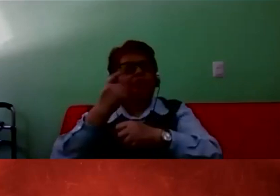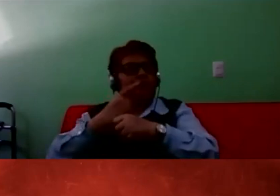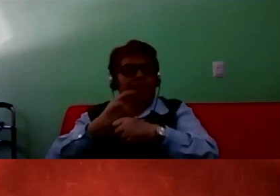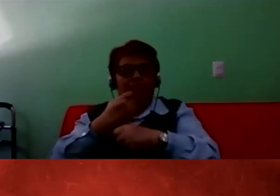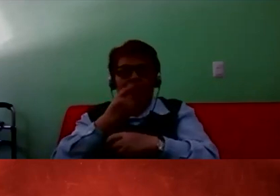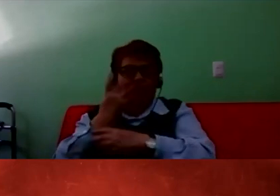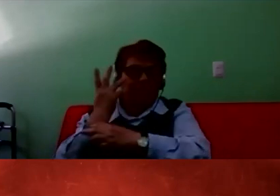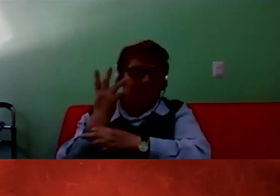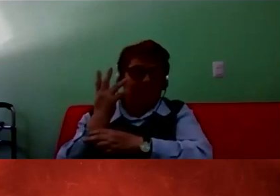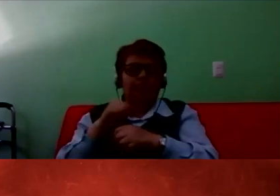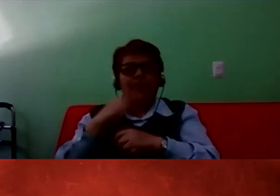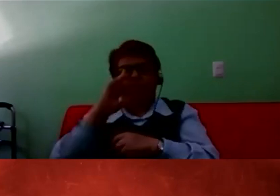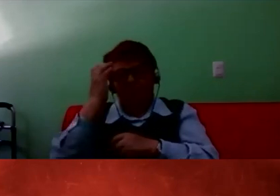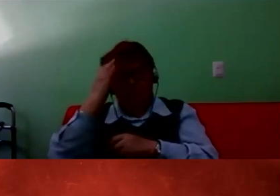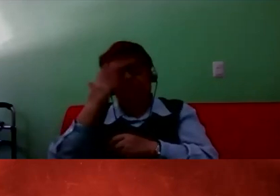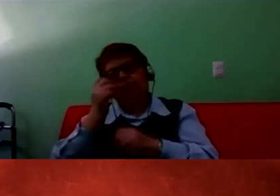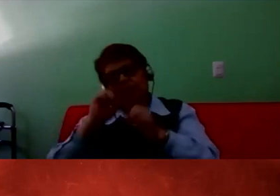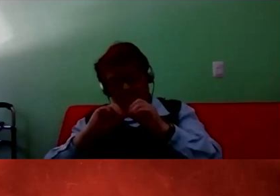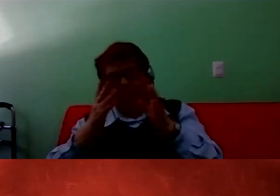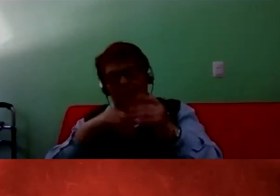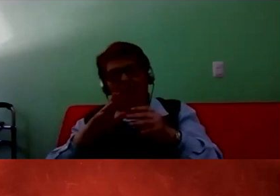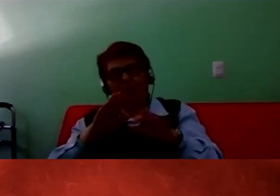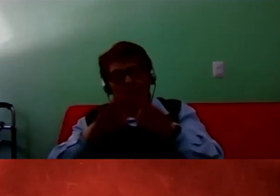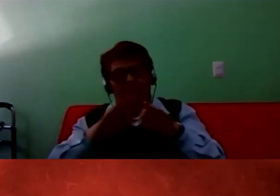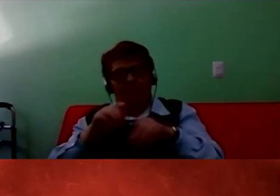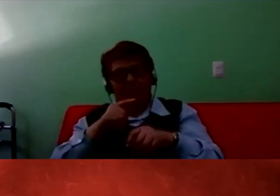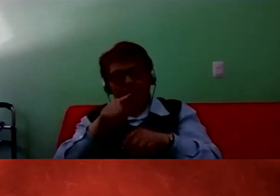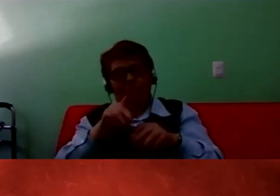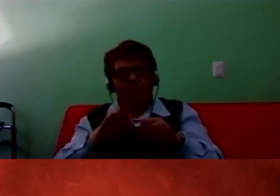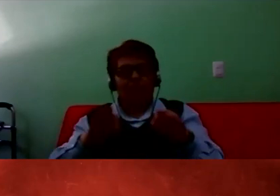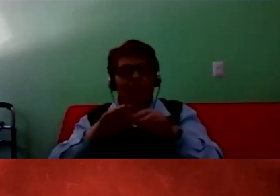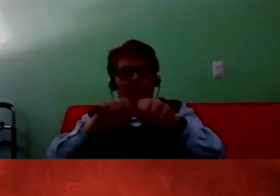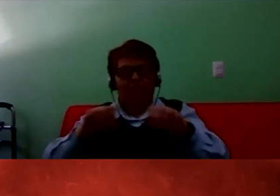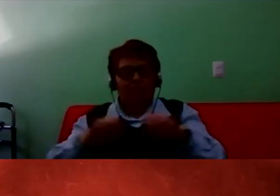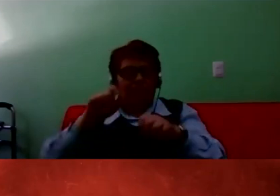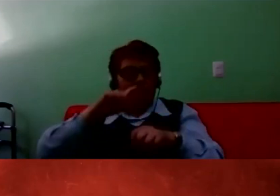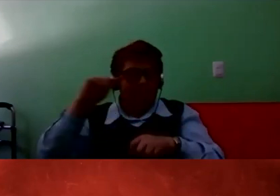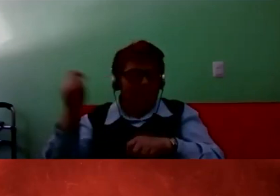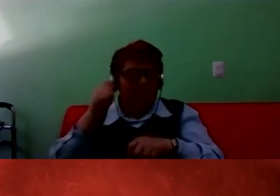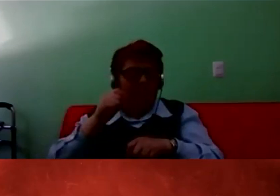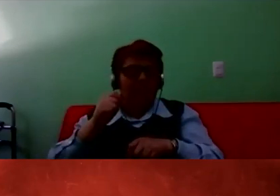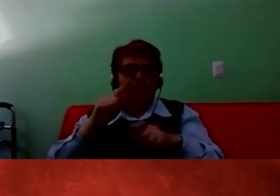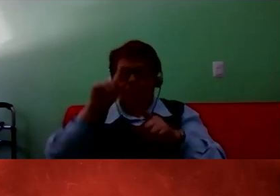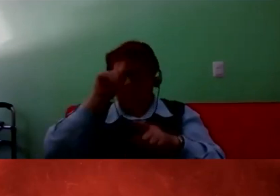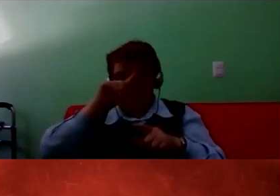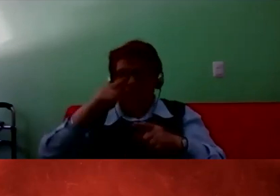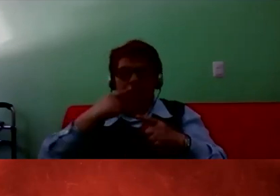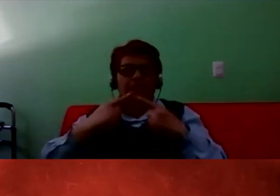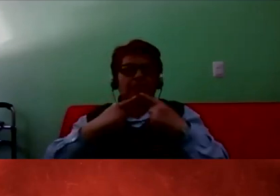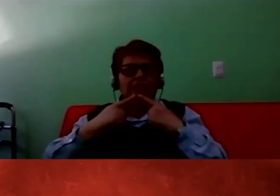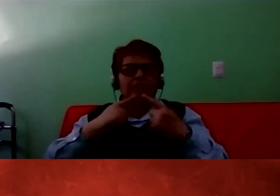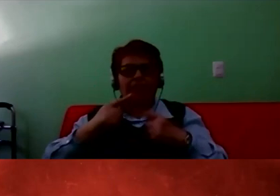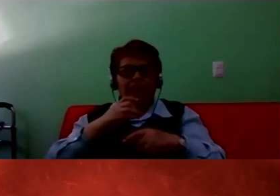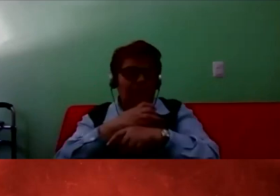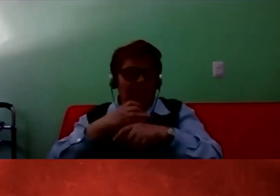cuentas, reconocer, por supuesto, la labor importante de todo el equipo técnico y todo el equipo de asesores y